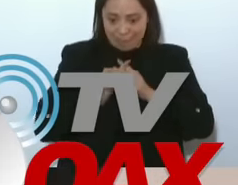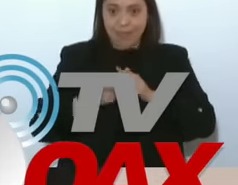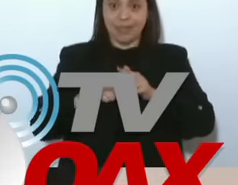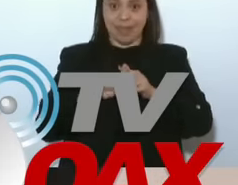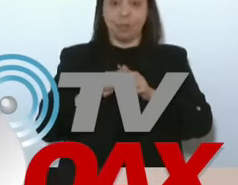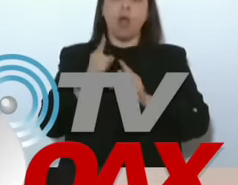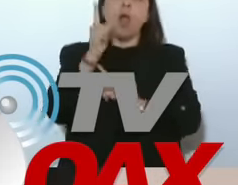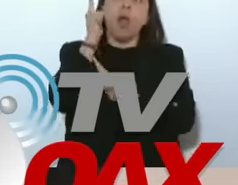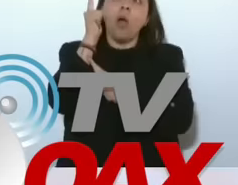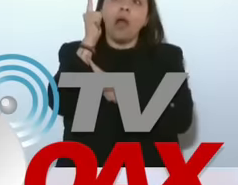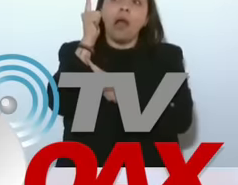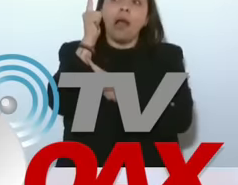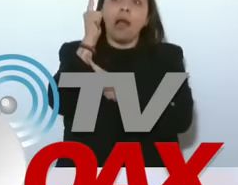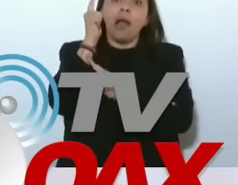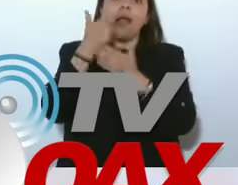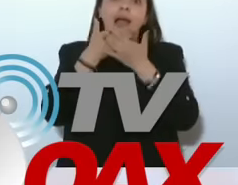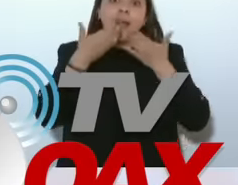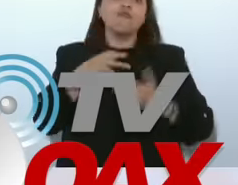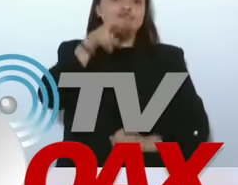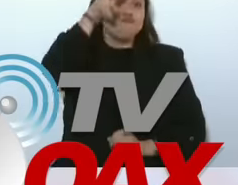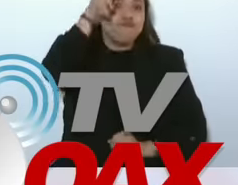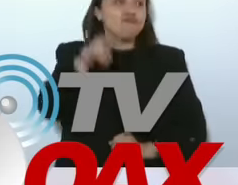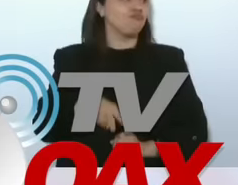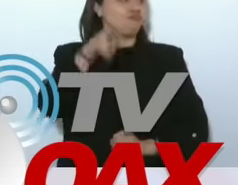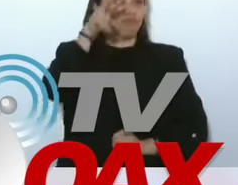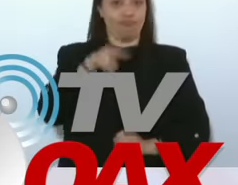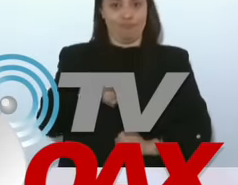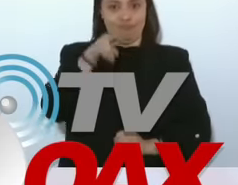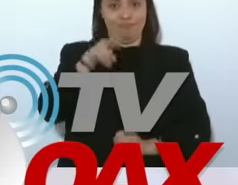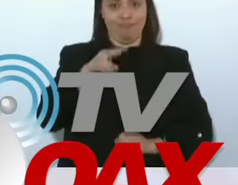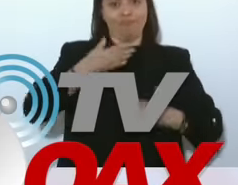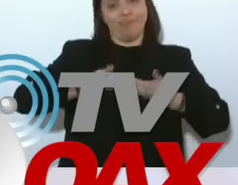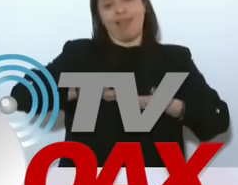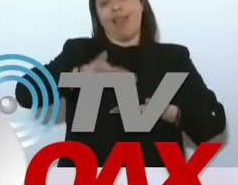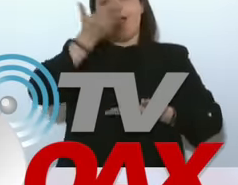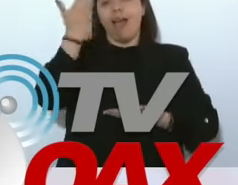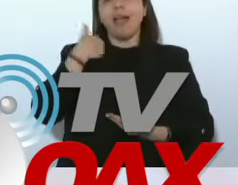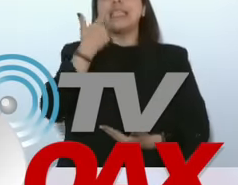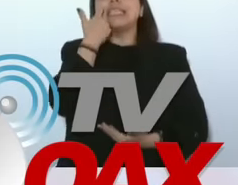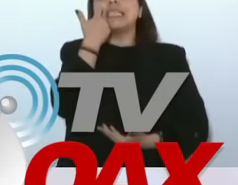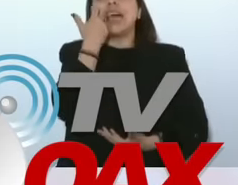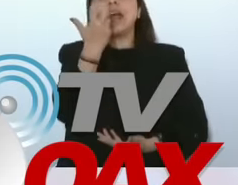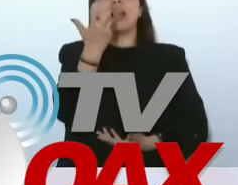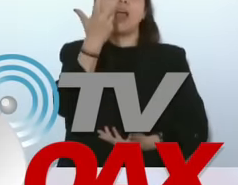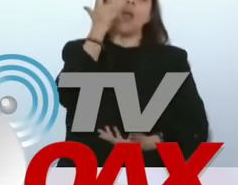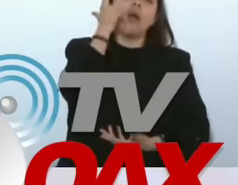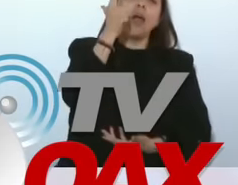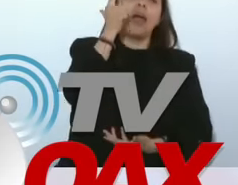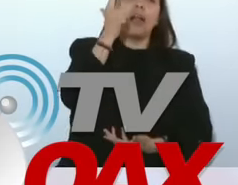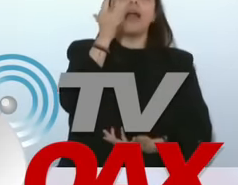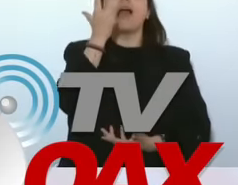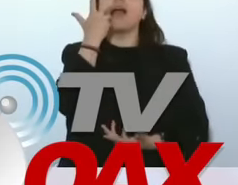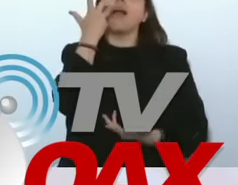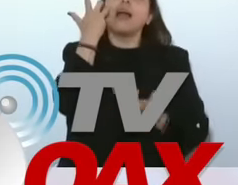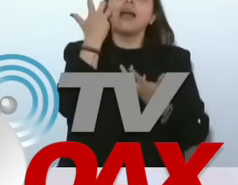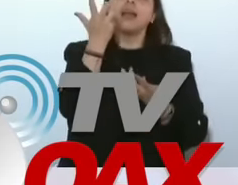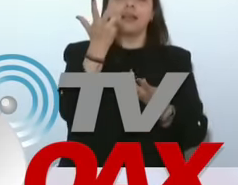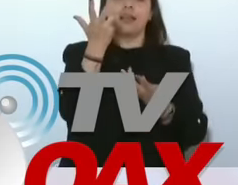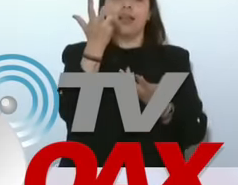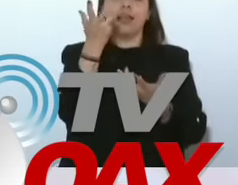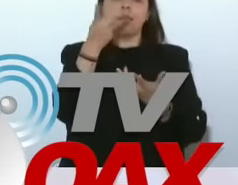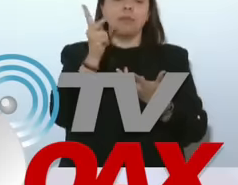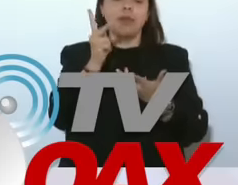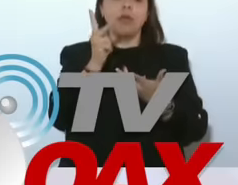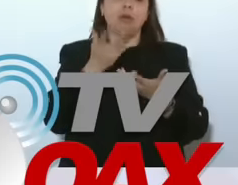realidad. Este sueño que teníamos y que queremos que sea